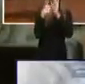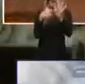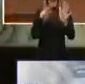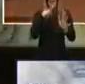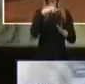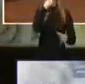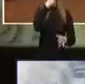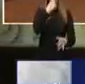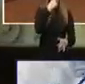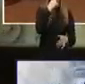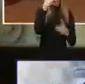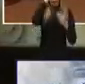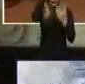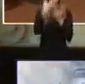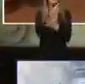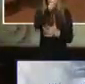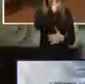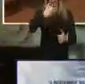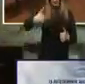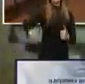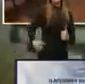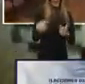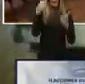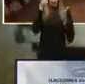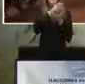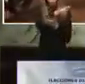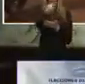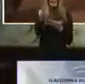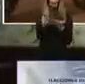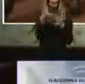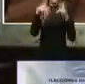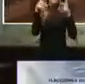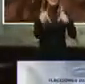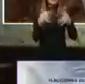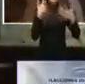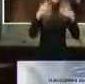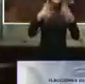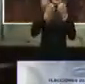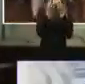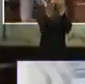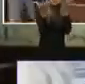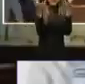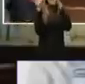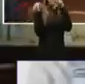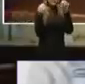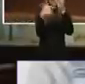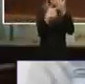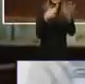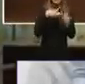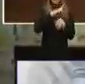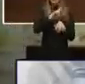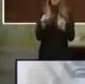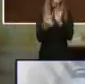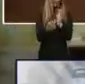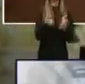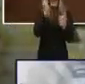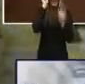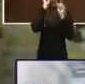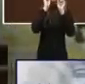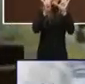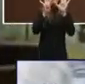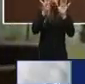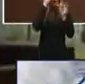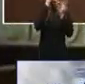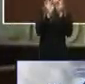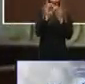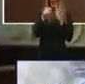nuevo presidente de la República. Este es el movimiento cuando son las 21 horas en punto donde los guatemaltecos